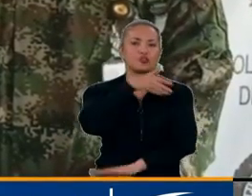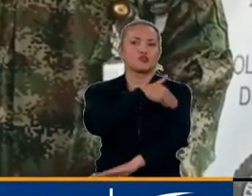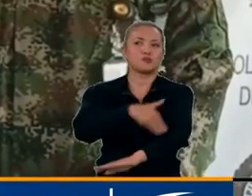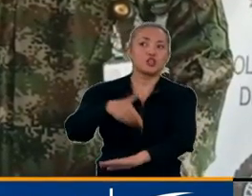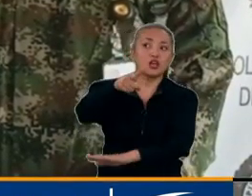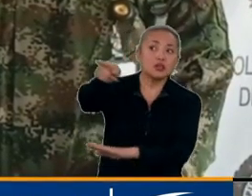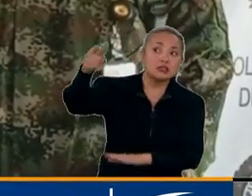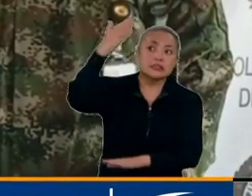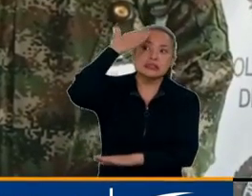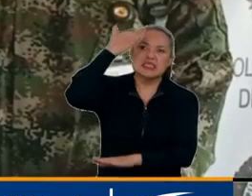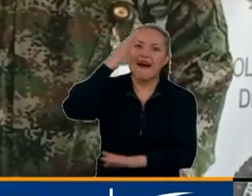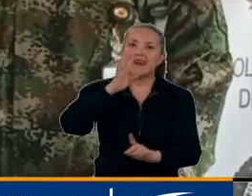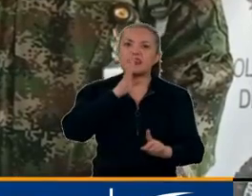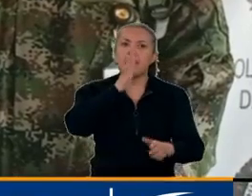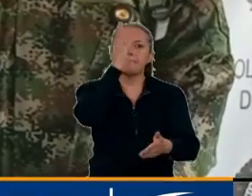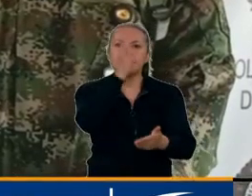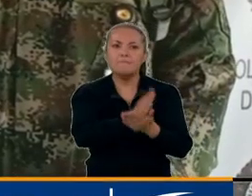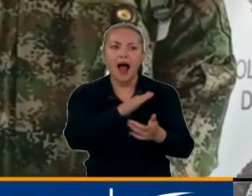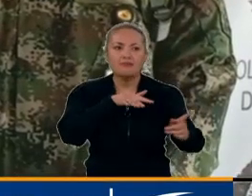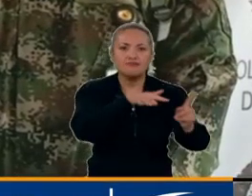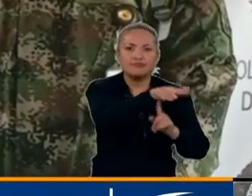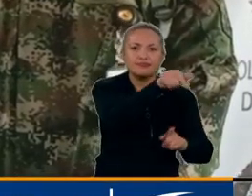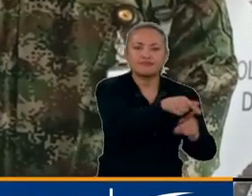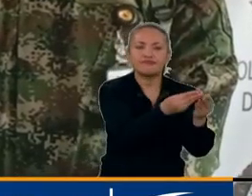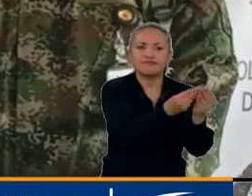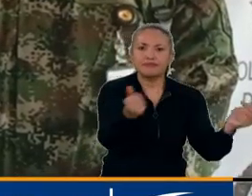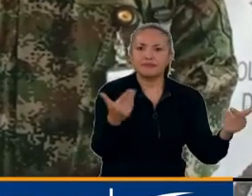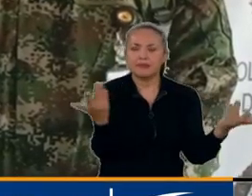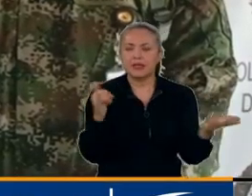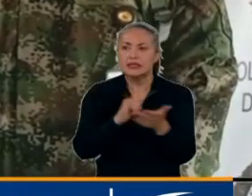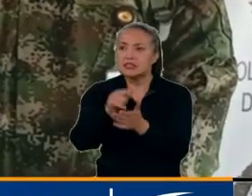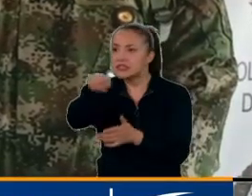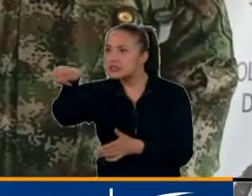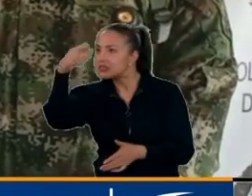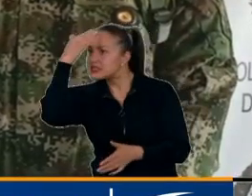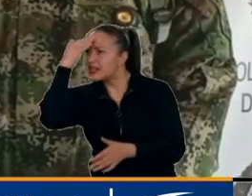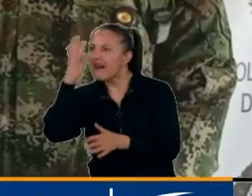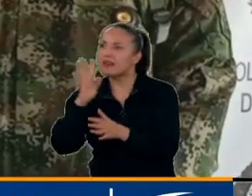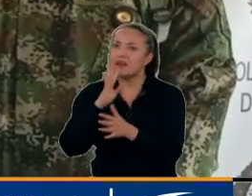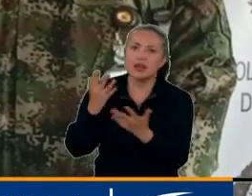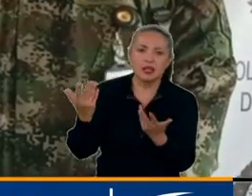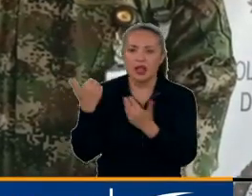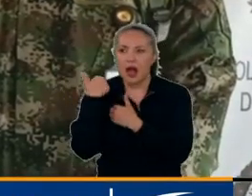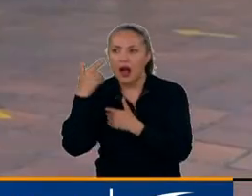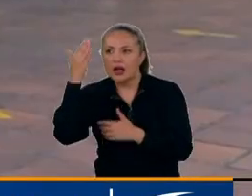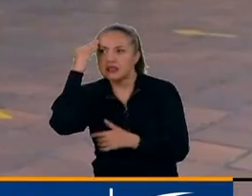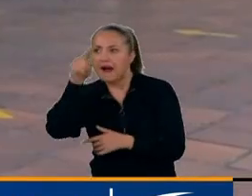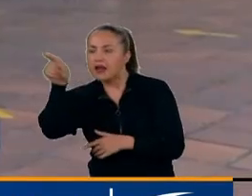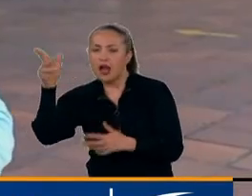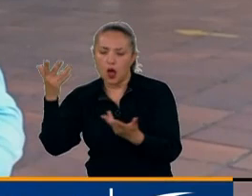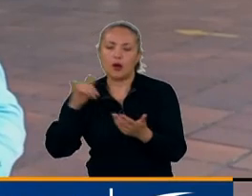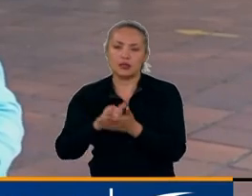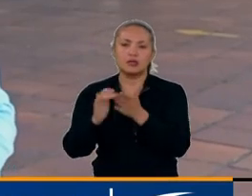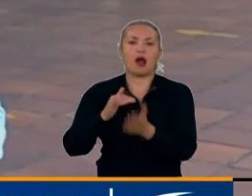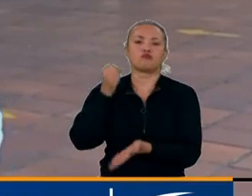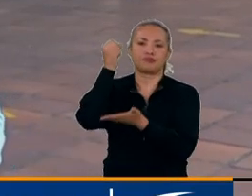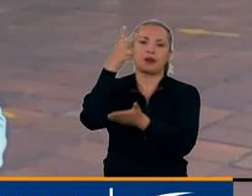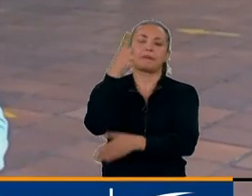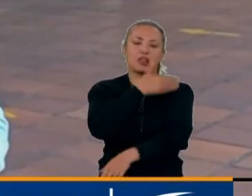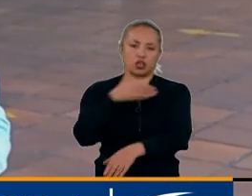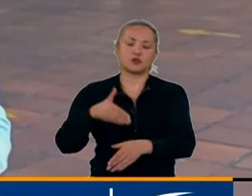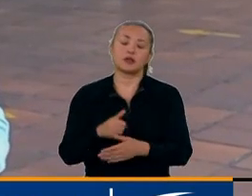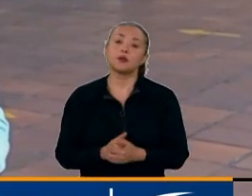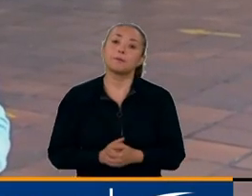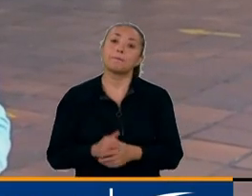la persona o las personas que nos den información con relación a la desaparición de la señora Ángela sus amigos y allegados